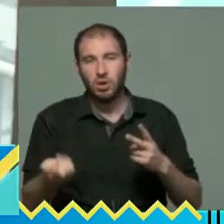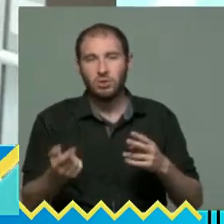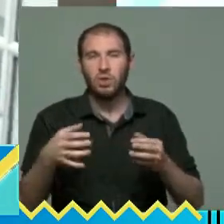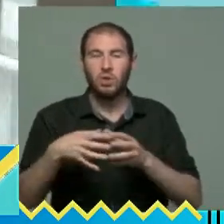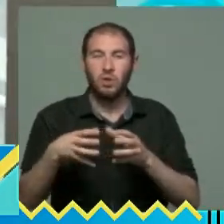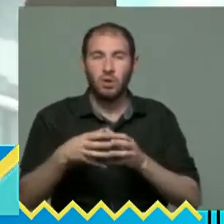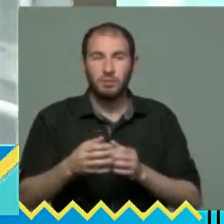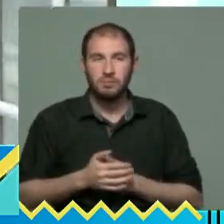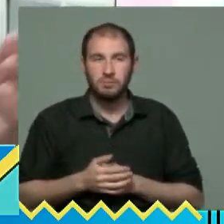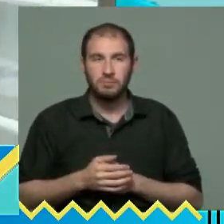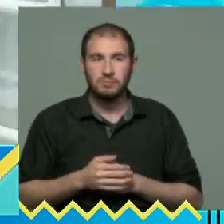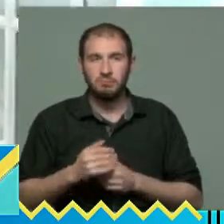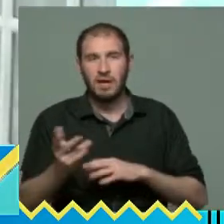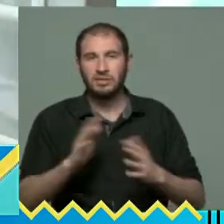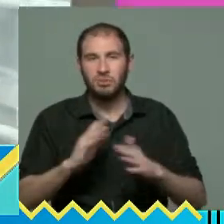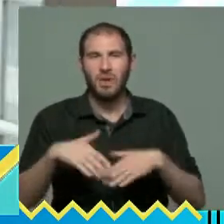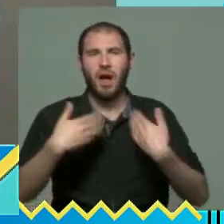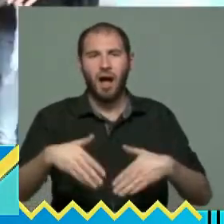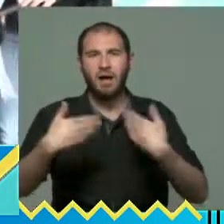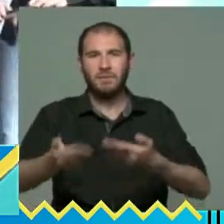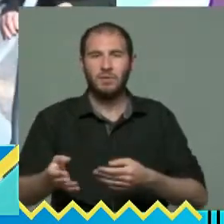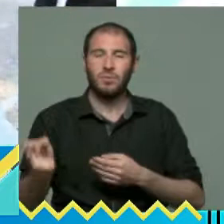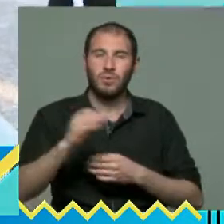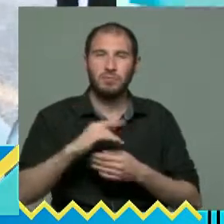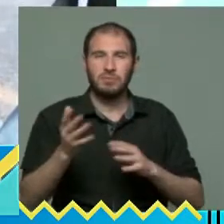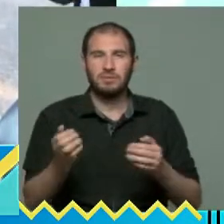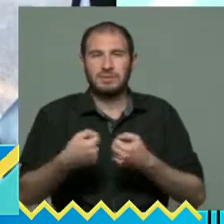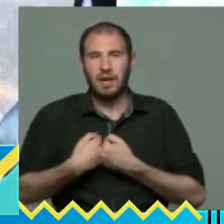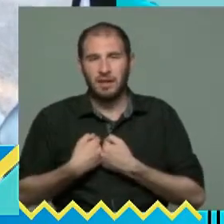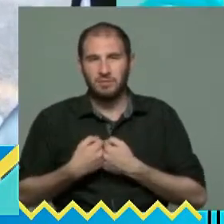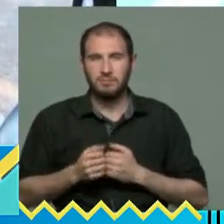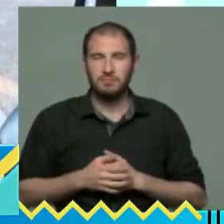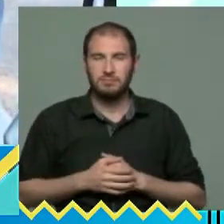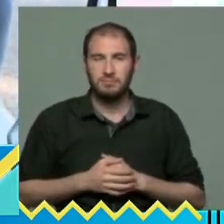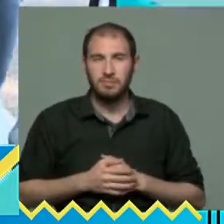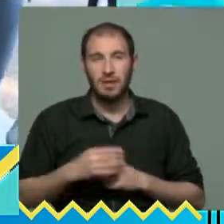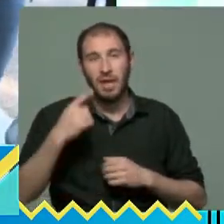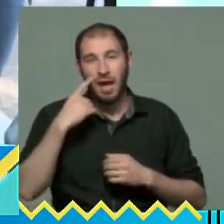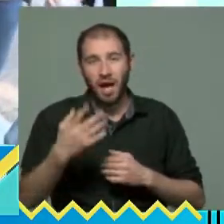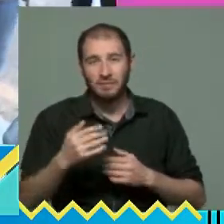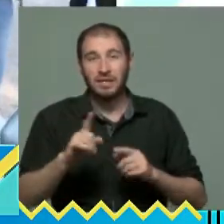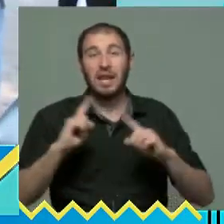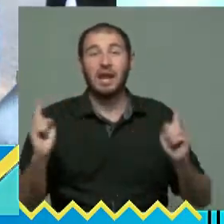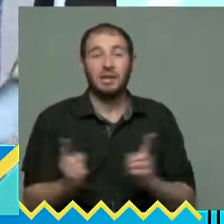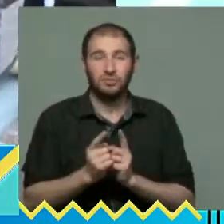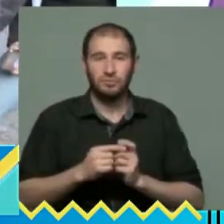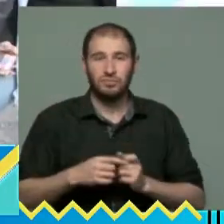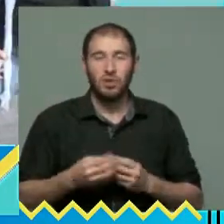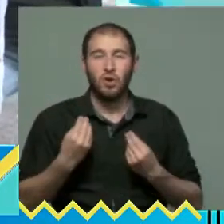sectores más o menos progresistas o más o menos conservadores. Entonces hay que ver qué síntesis pueden